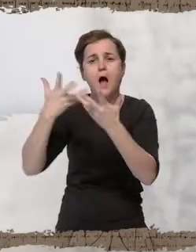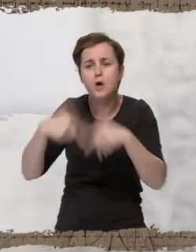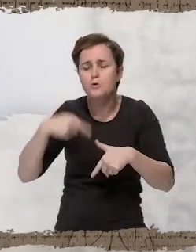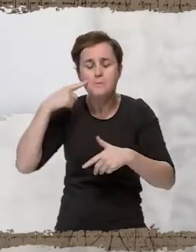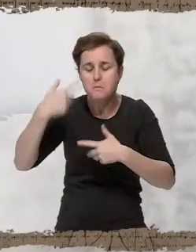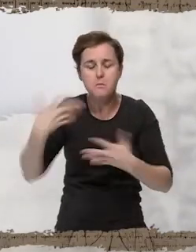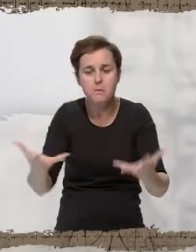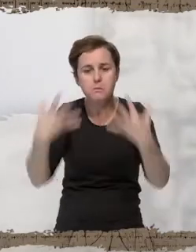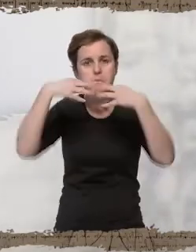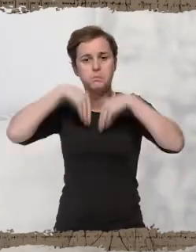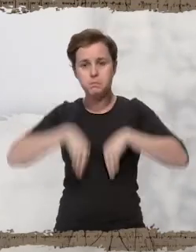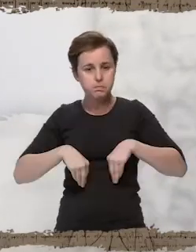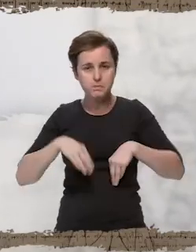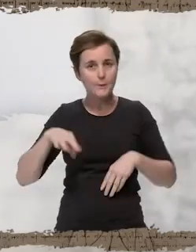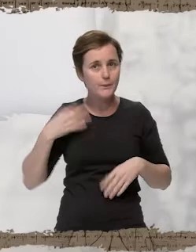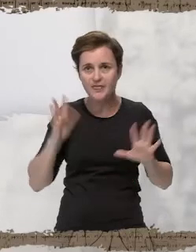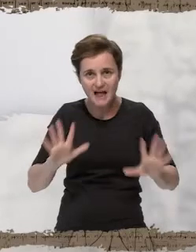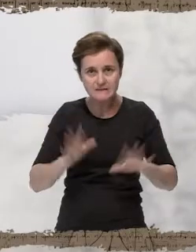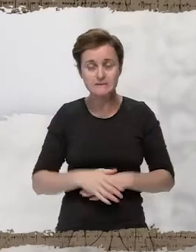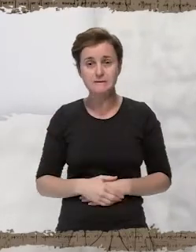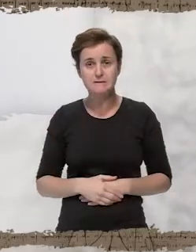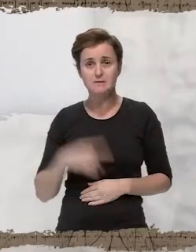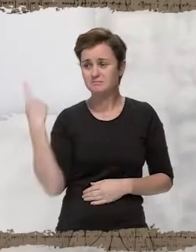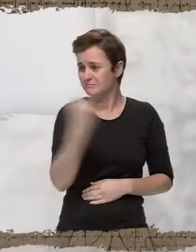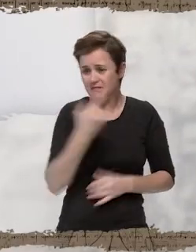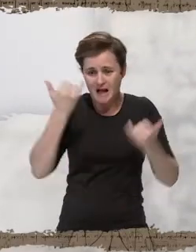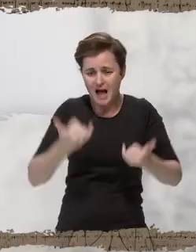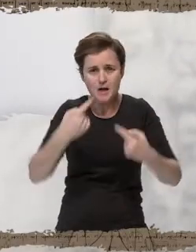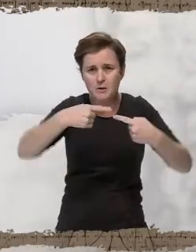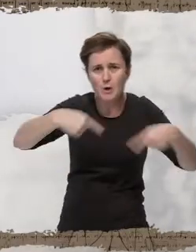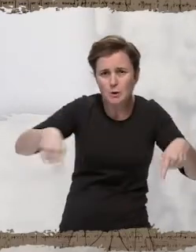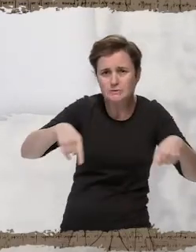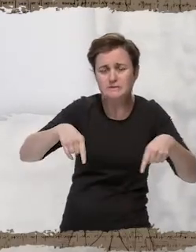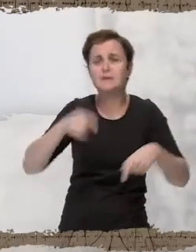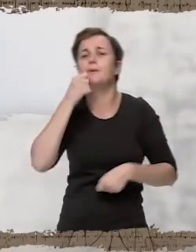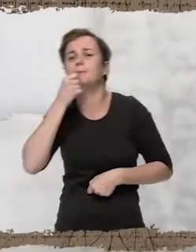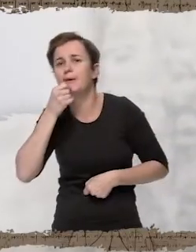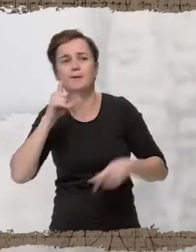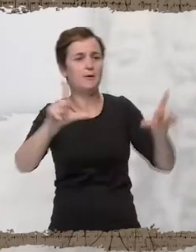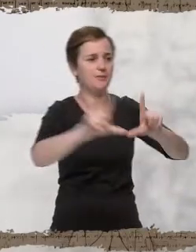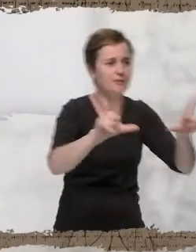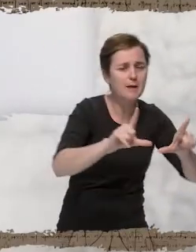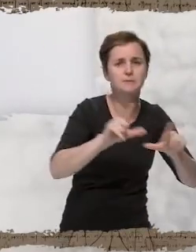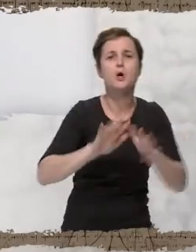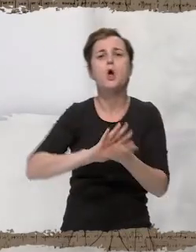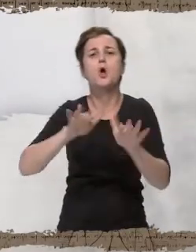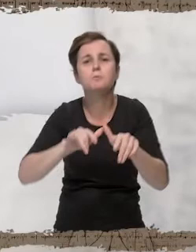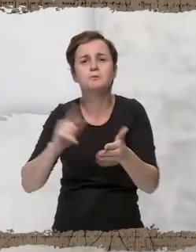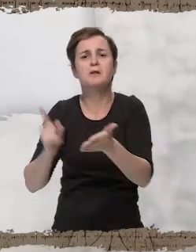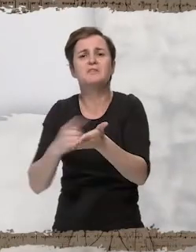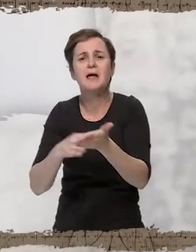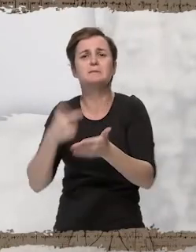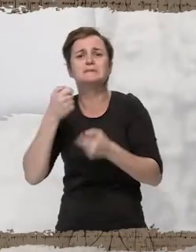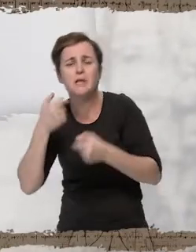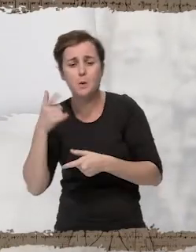parte con cada vez más influencia en nuestra vida cotidiana? Estamos rodeados de aparatos digitales, como ser Smart TV, notebook,